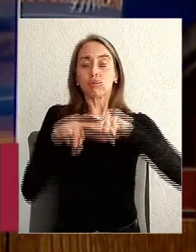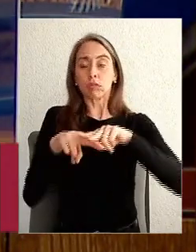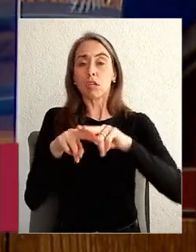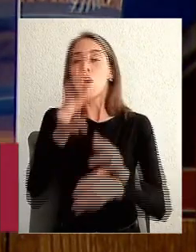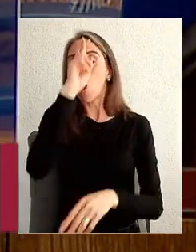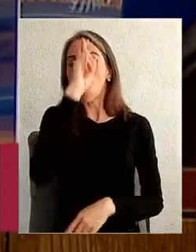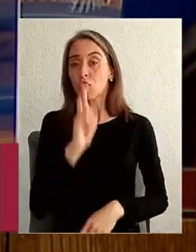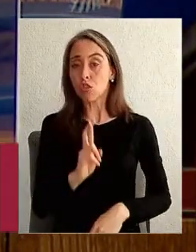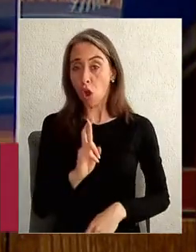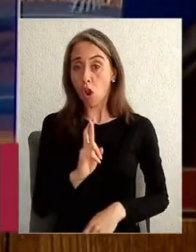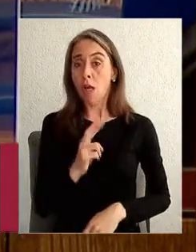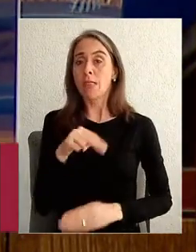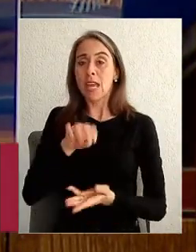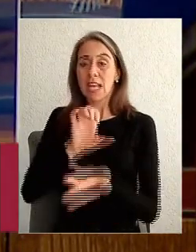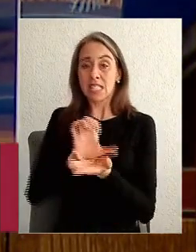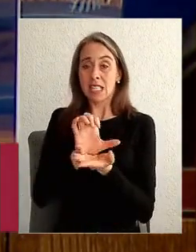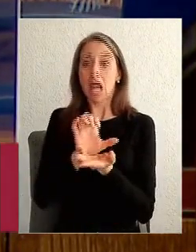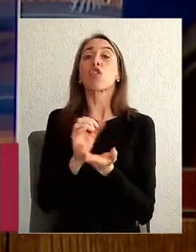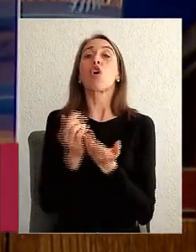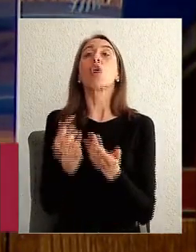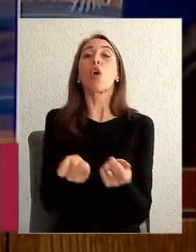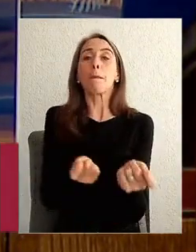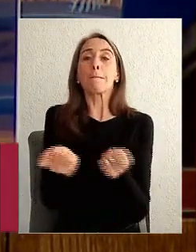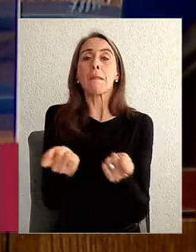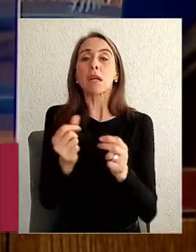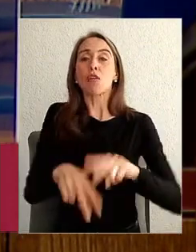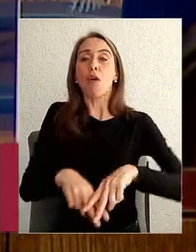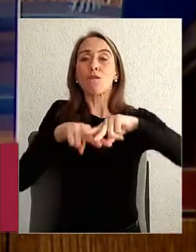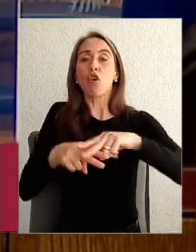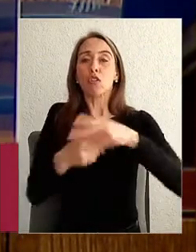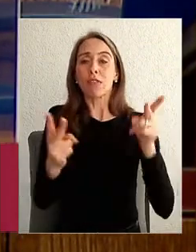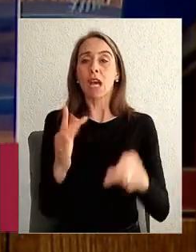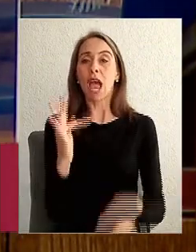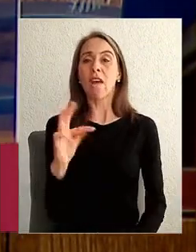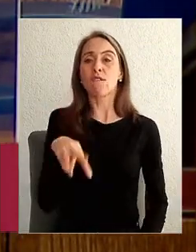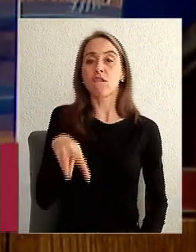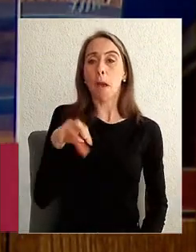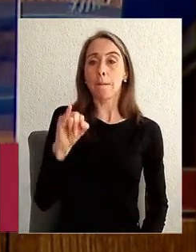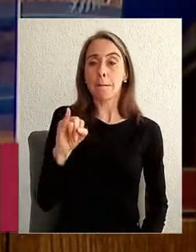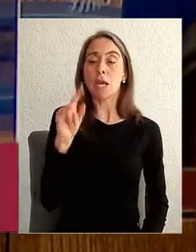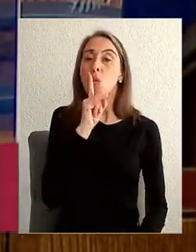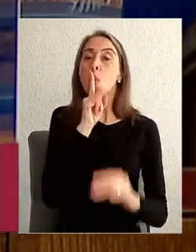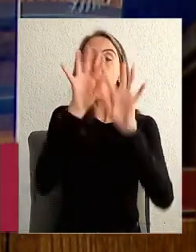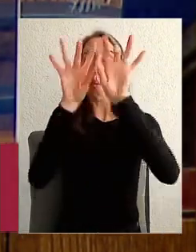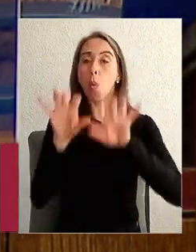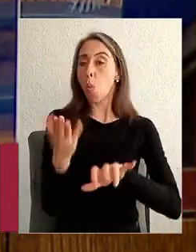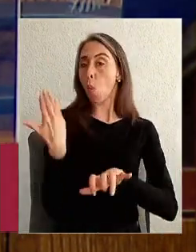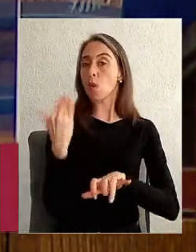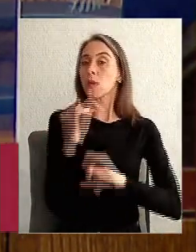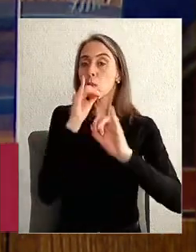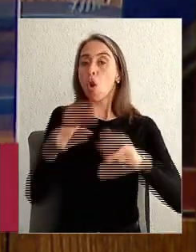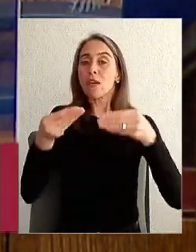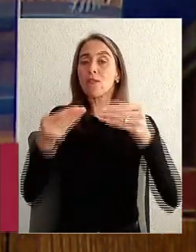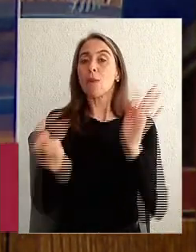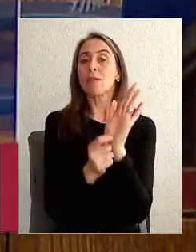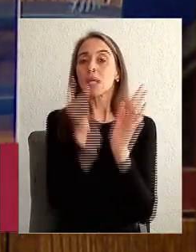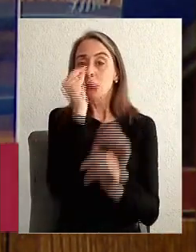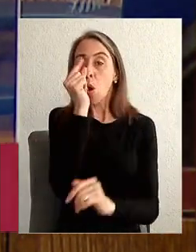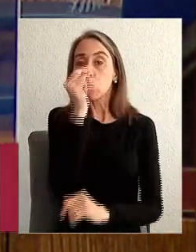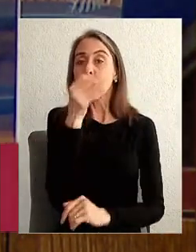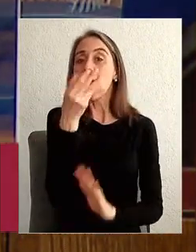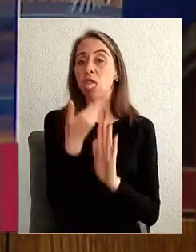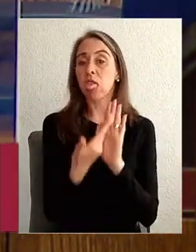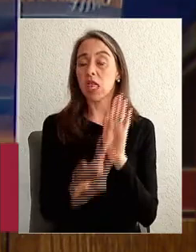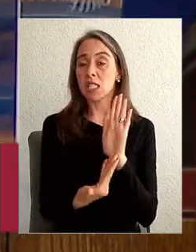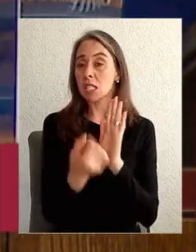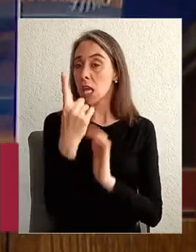fiscal, dado que el Fondo Monetario Internacional en su último informe de octubre señaló que es crucial